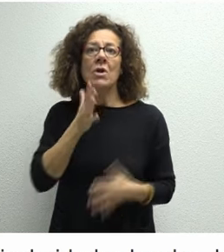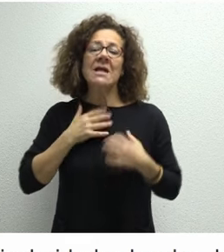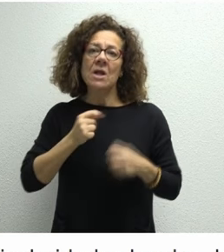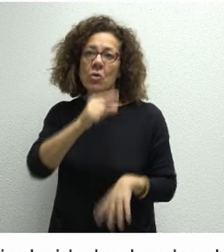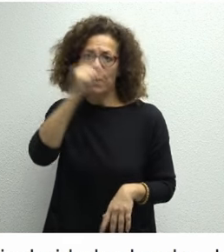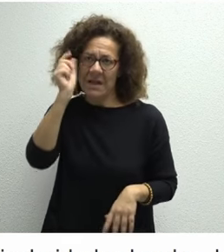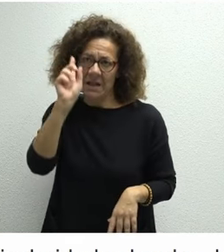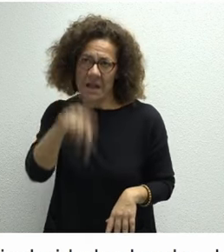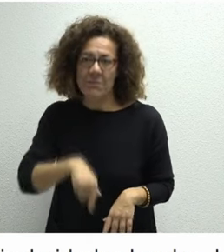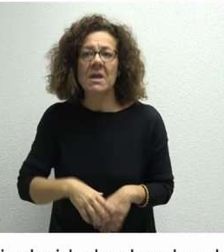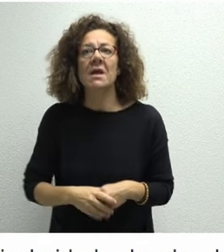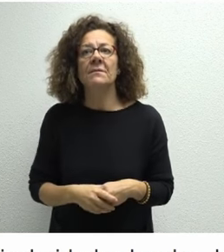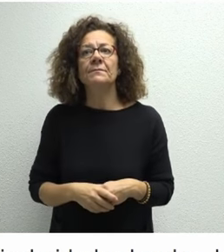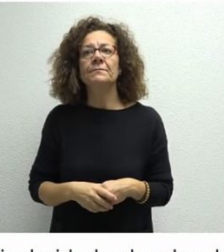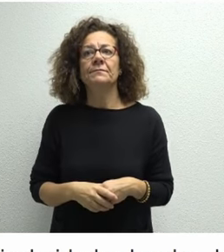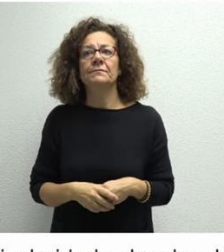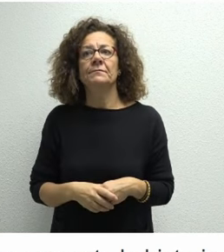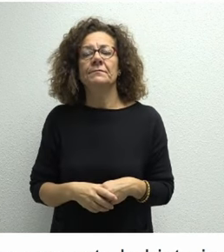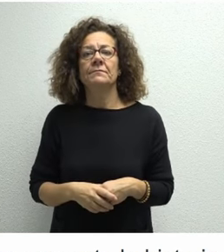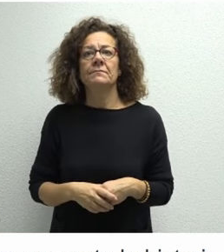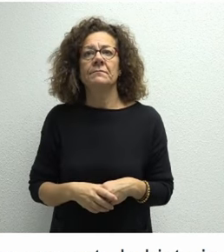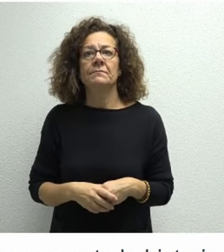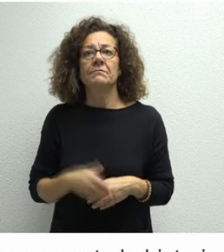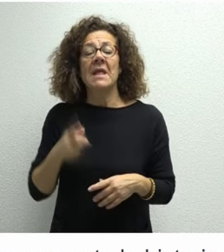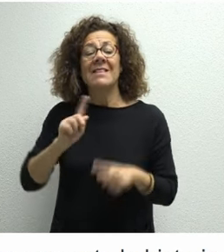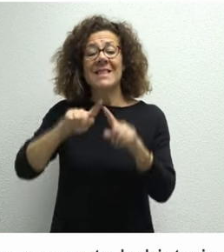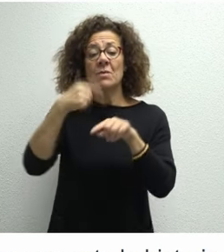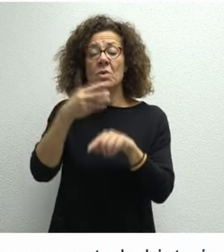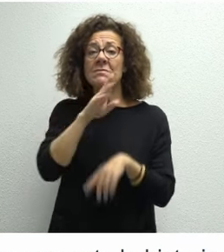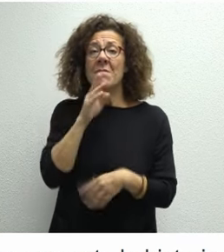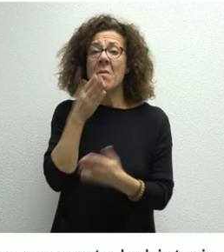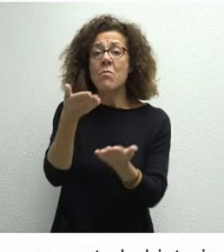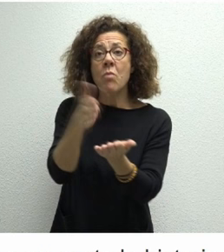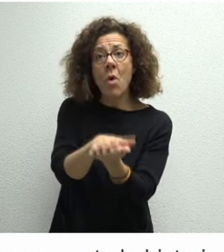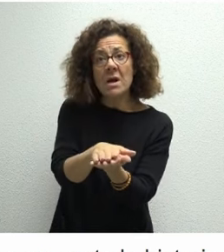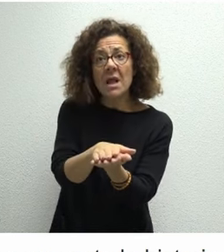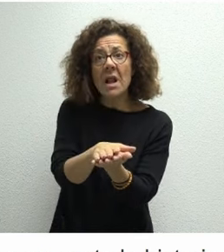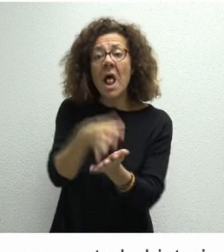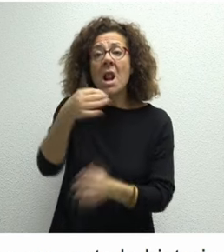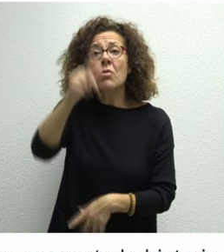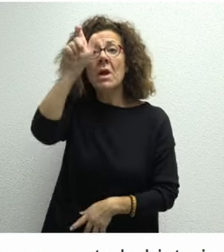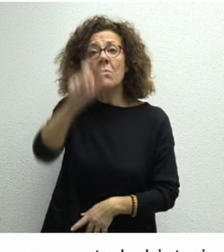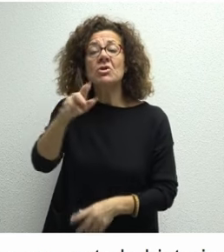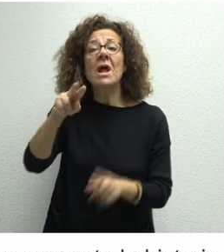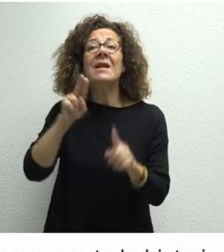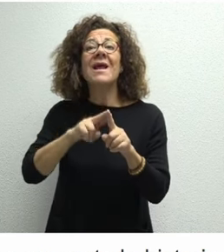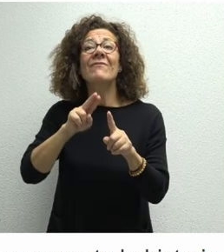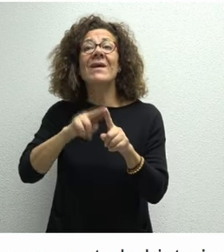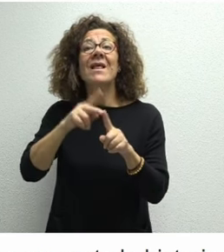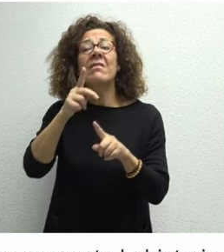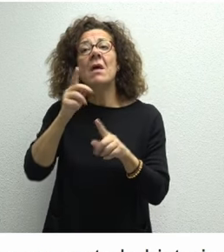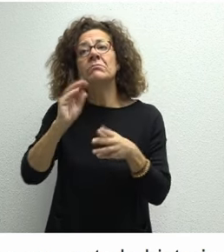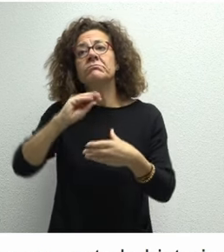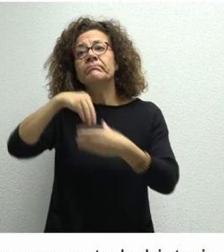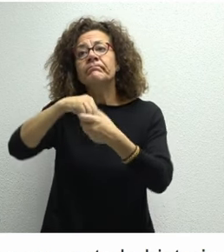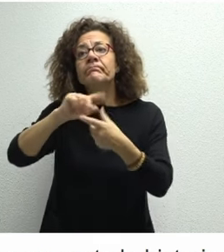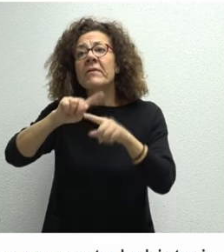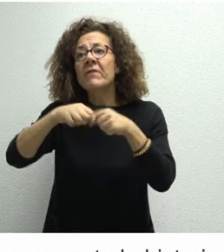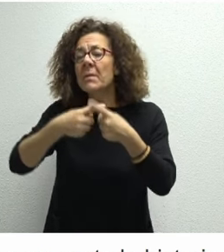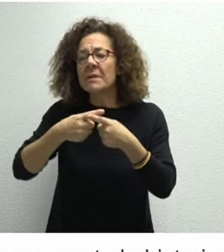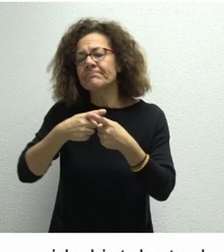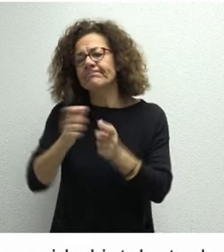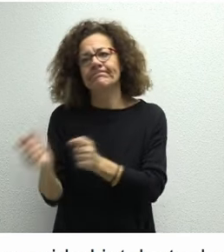Mental también tras el fallecimiento de su madre única persona de referencia núcleo familiar pues es